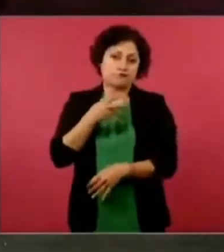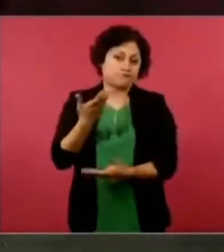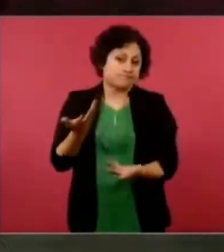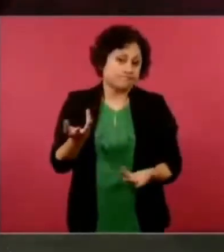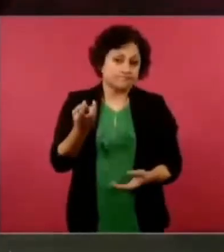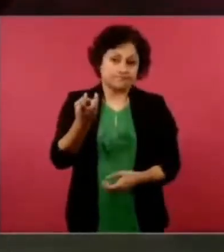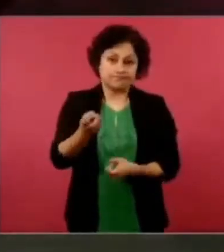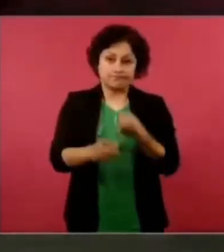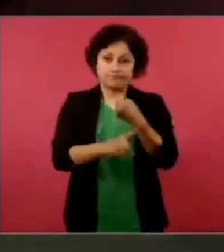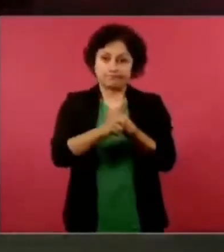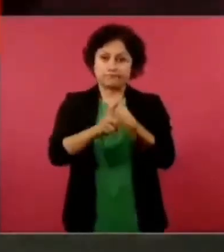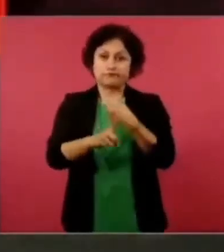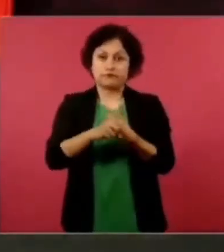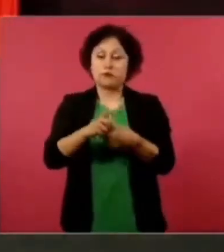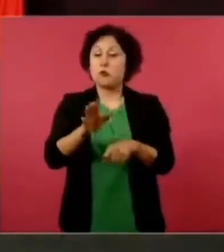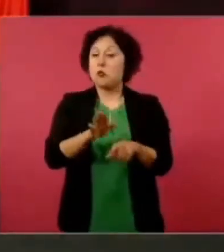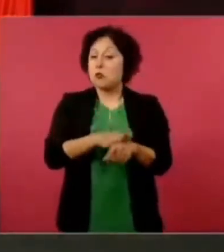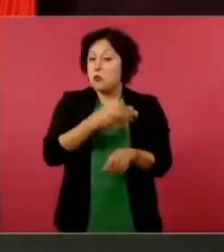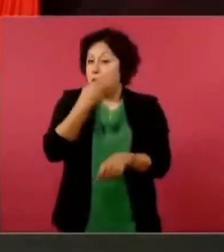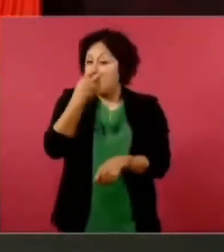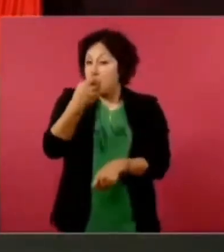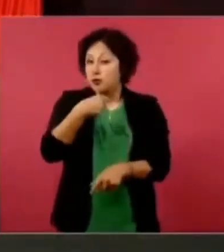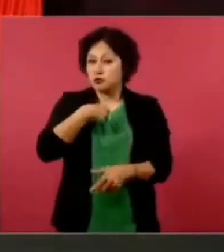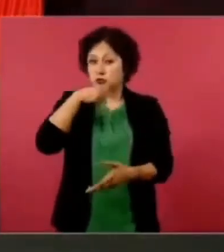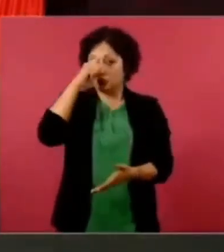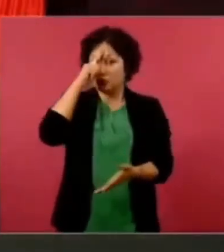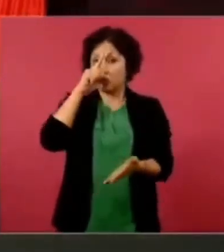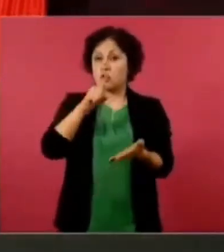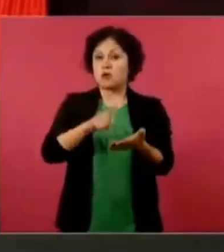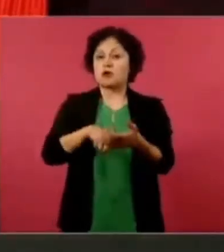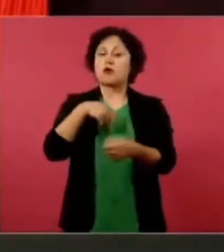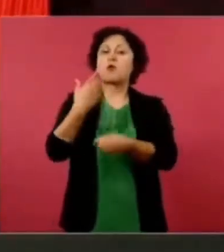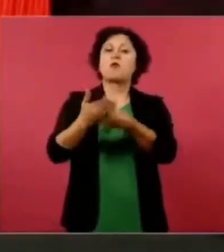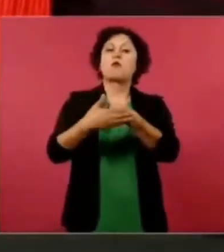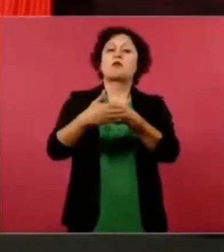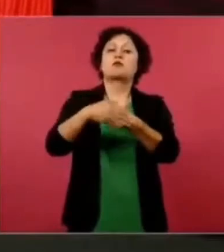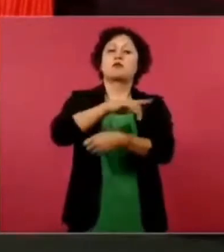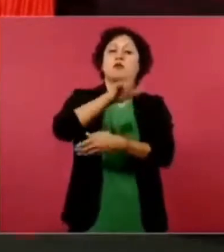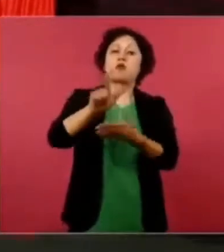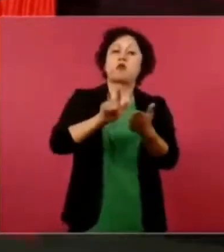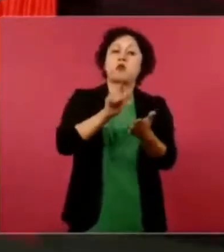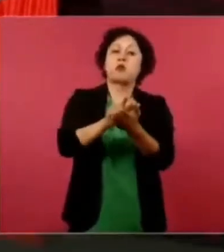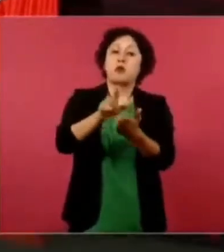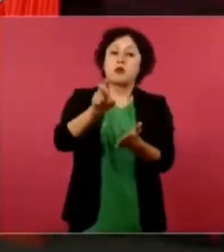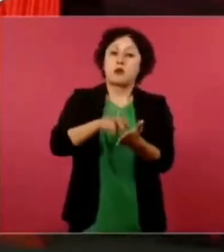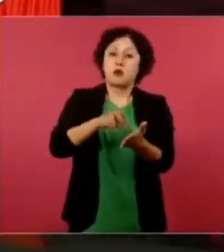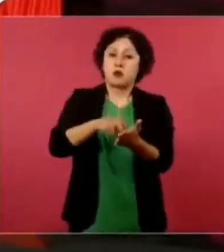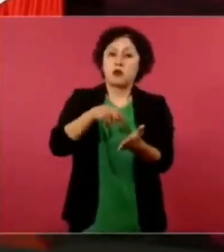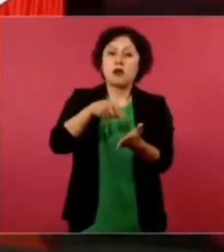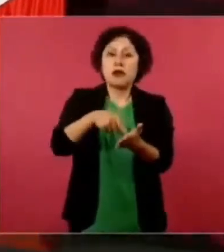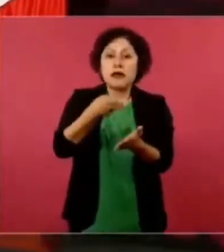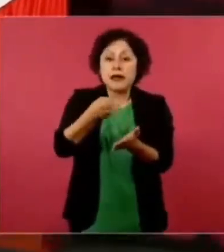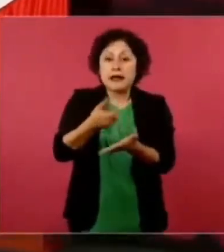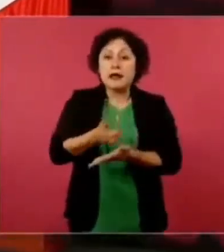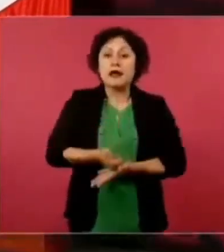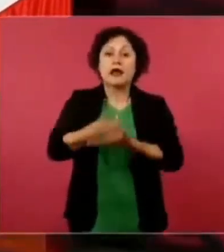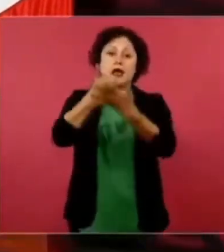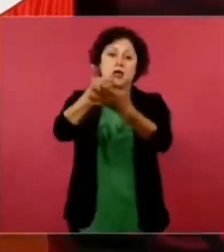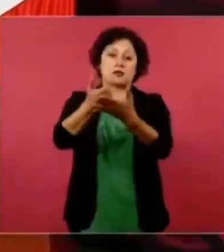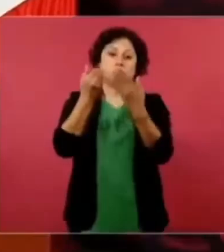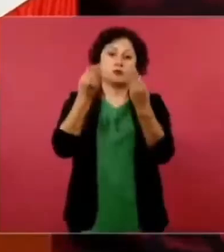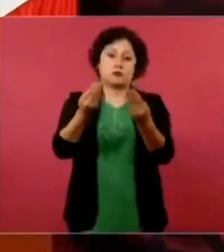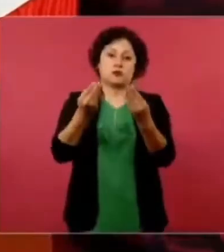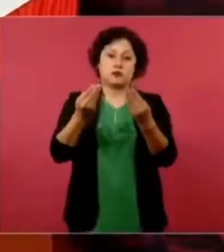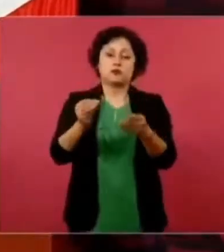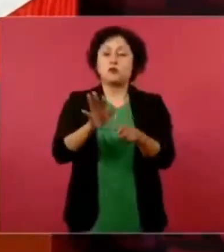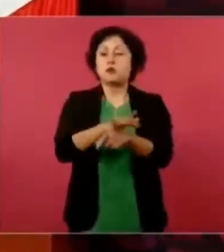Y por eso creo que va a ayudar mucho la reforma al Poder Judicial. Porque puede ser